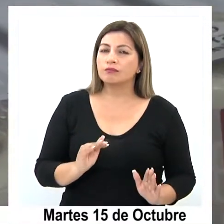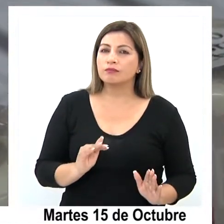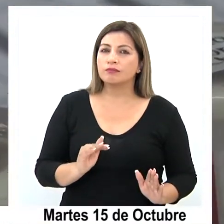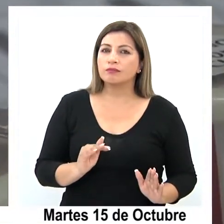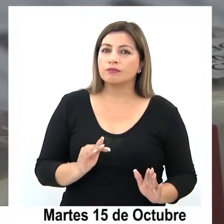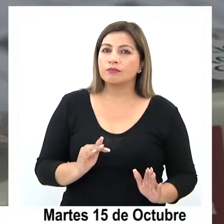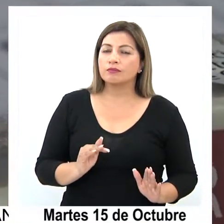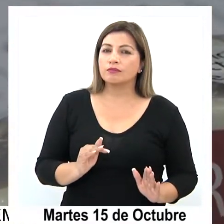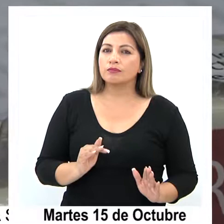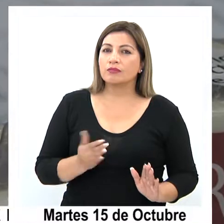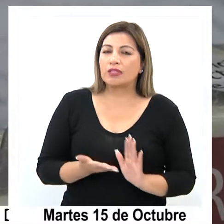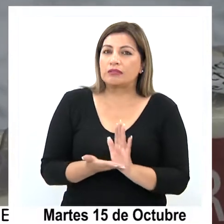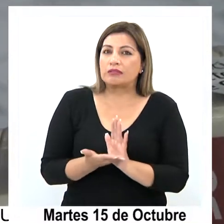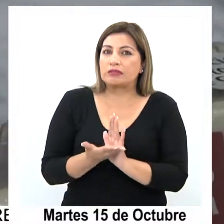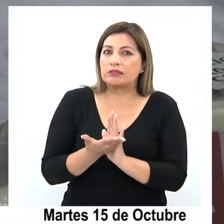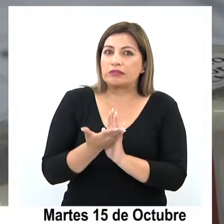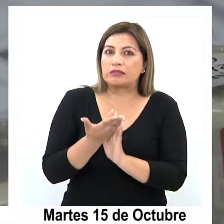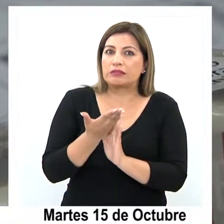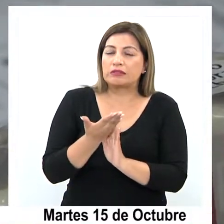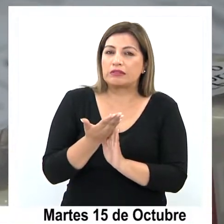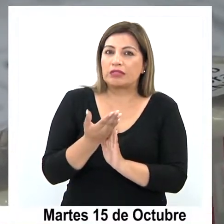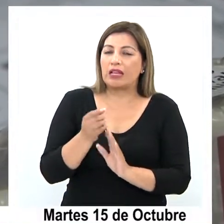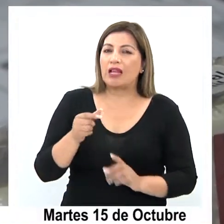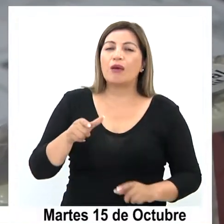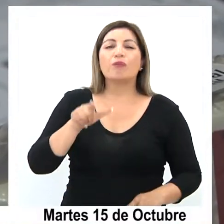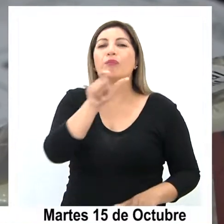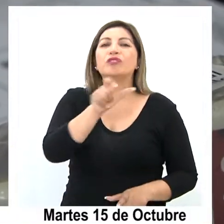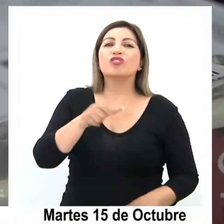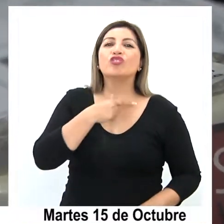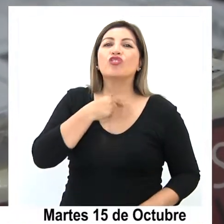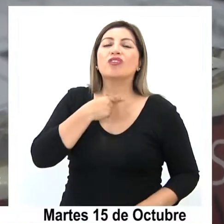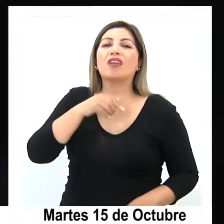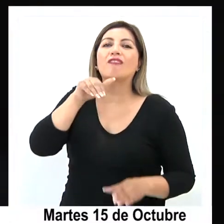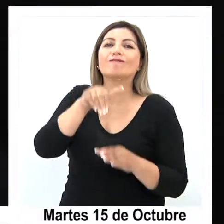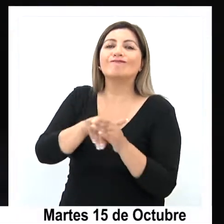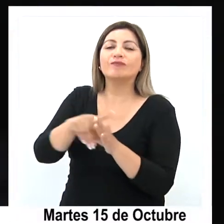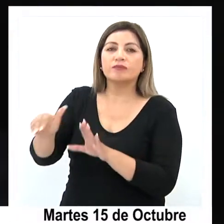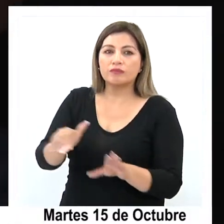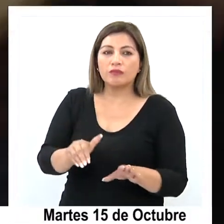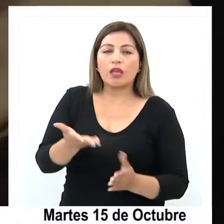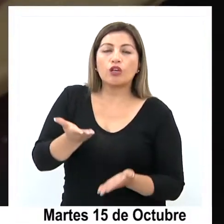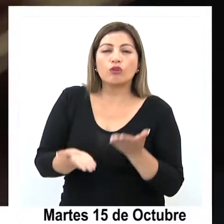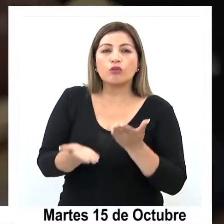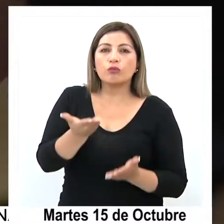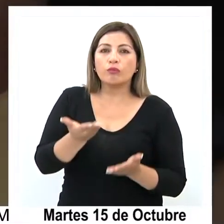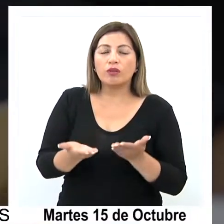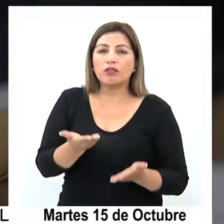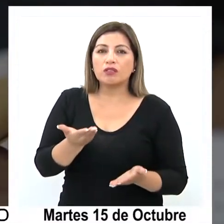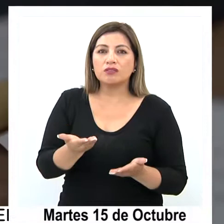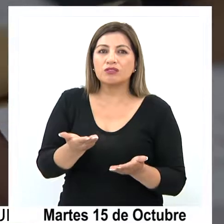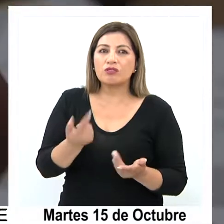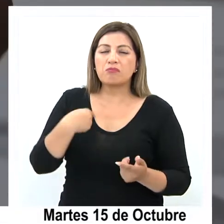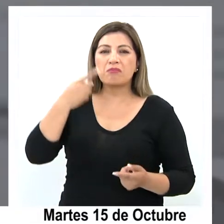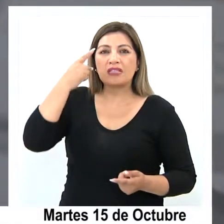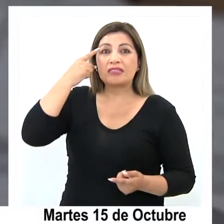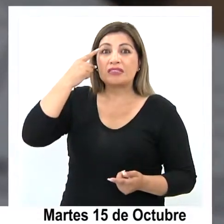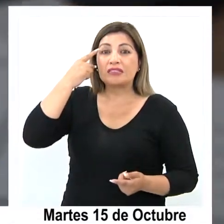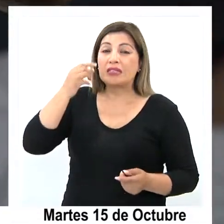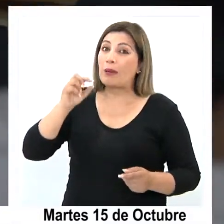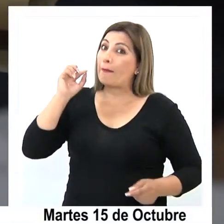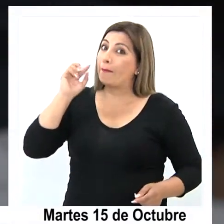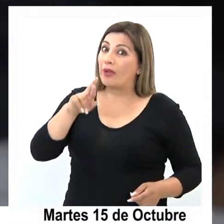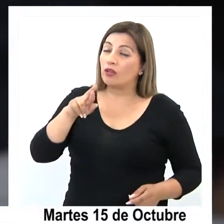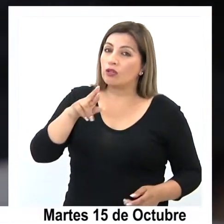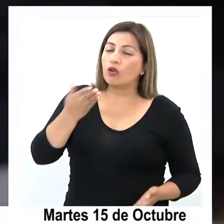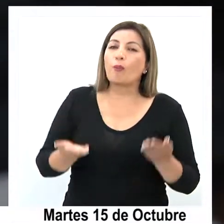creciente en materia de abstencionismo. Y además, en términos comparados, nuestras cifras no son muy auspiciadoras. Si nos